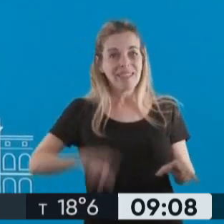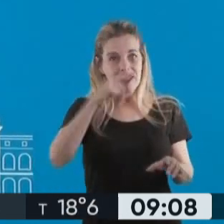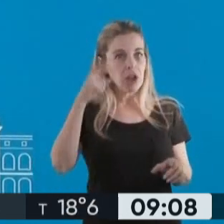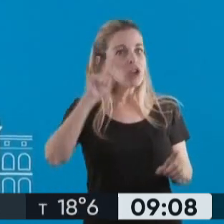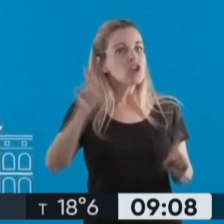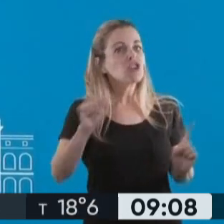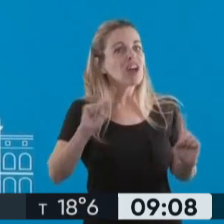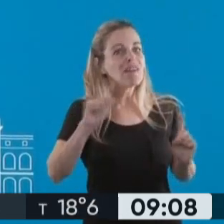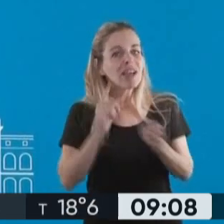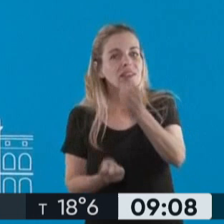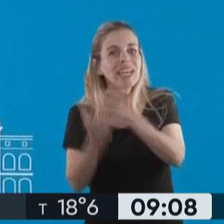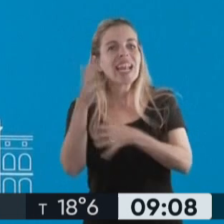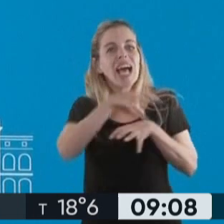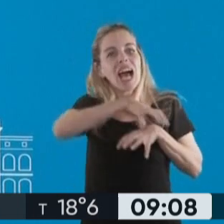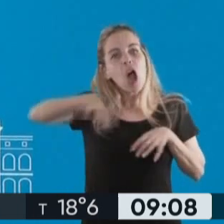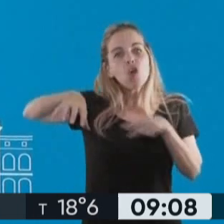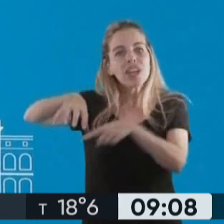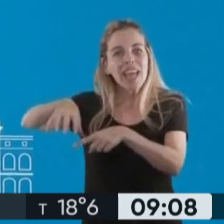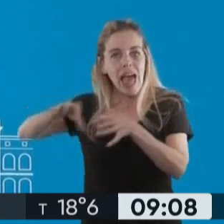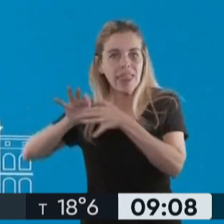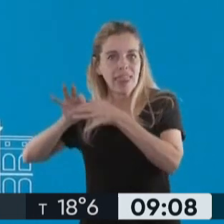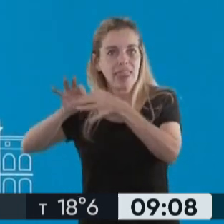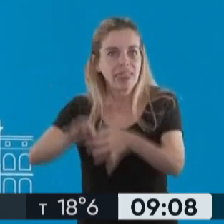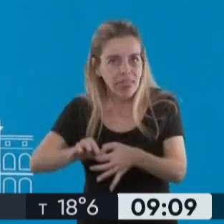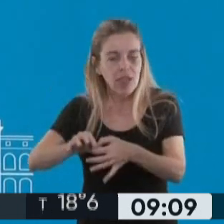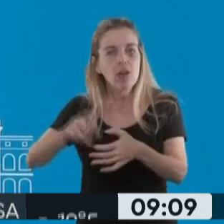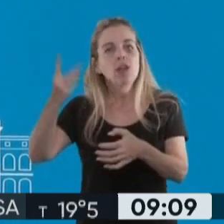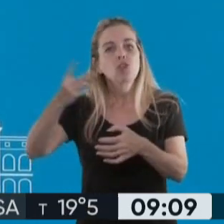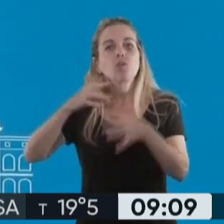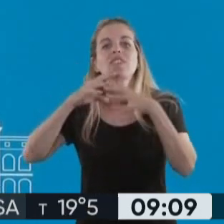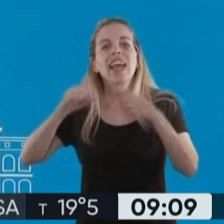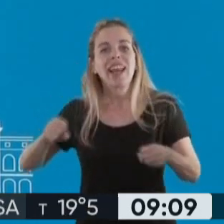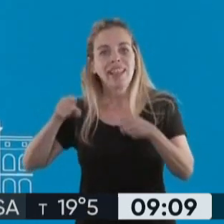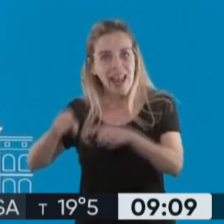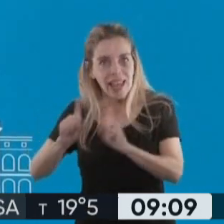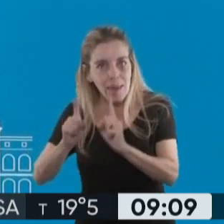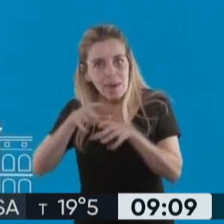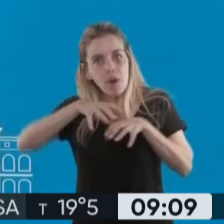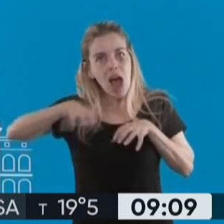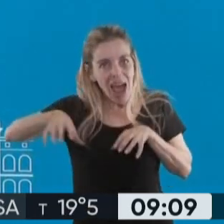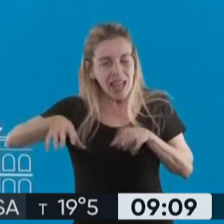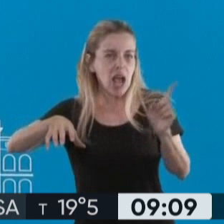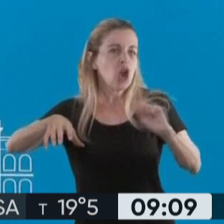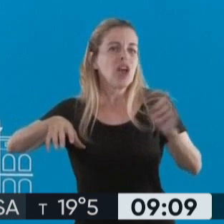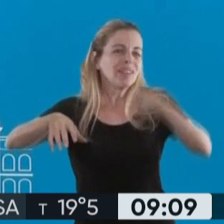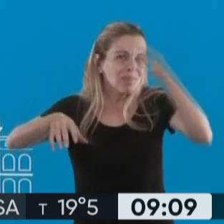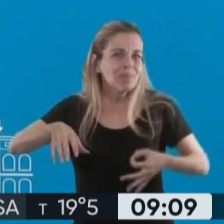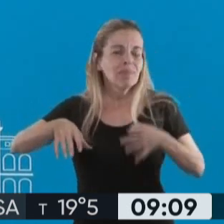es una unidad dependiente de una subsecretaría en el área de, ni siquiera, así